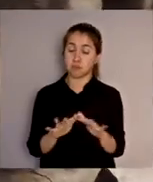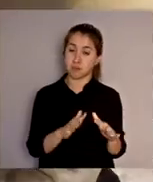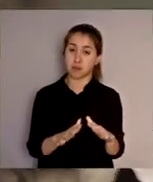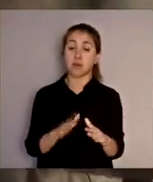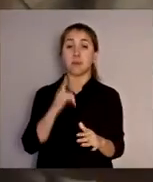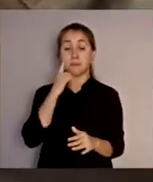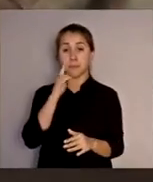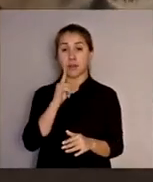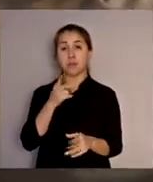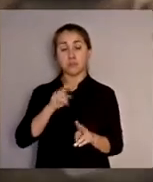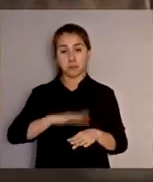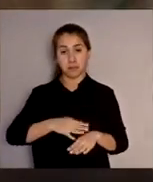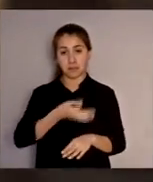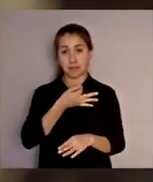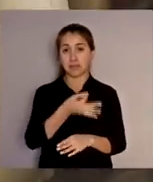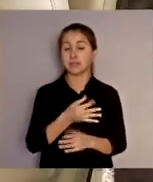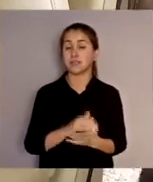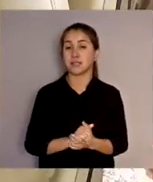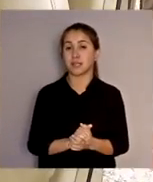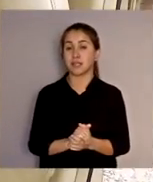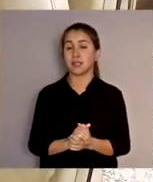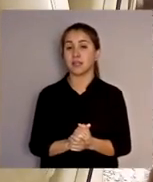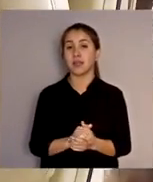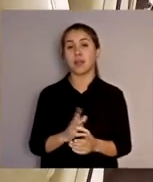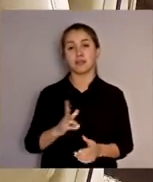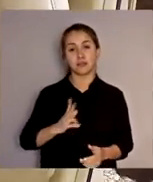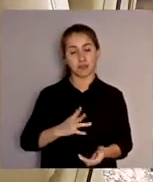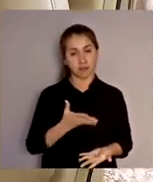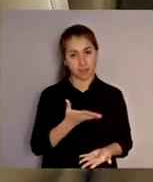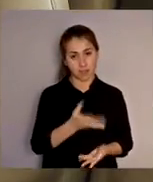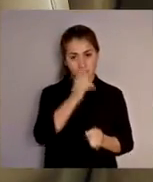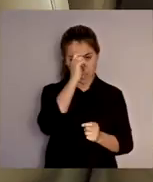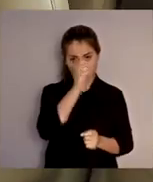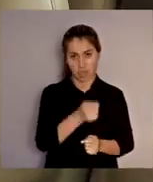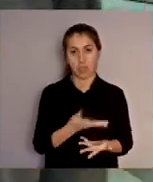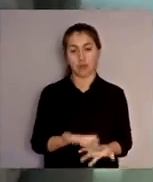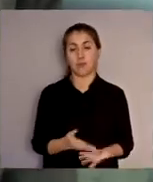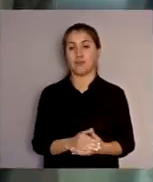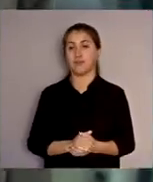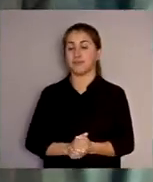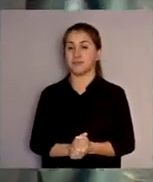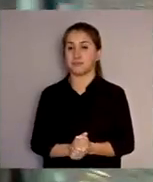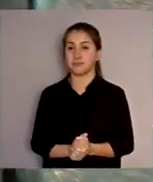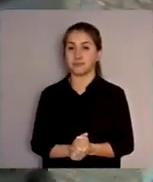regular. ¿Sí? Pero yo me bajo y le ayudo a bajar. Ah, creo que caballero, ¿no es cierto?